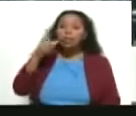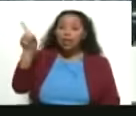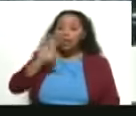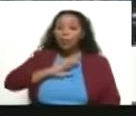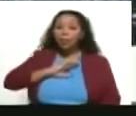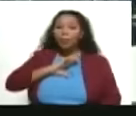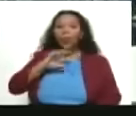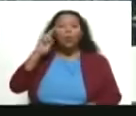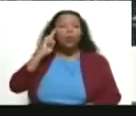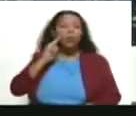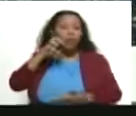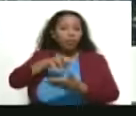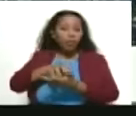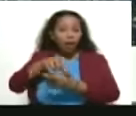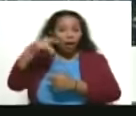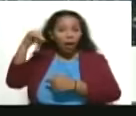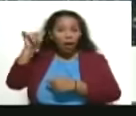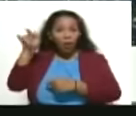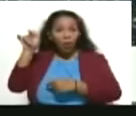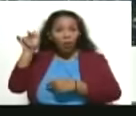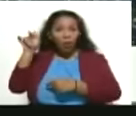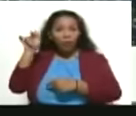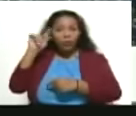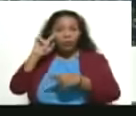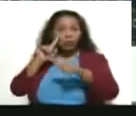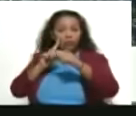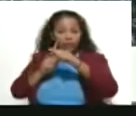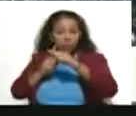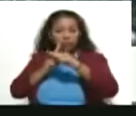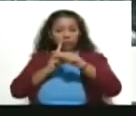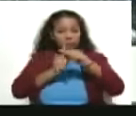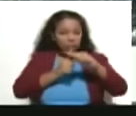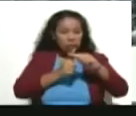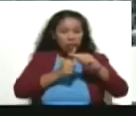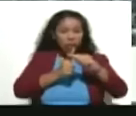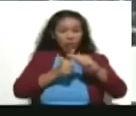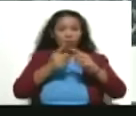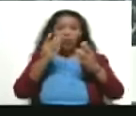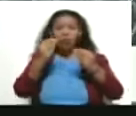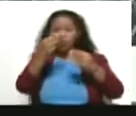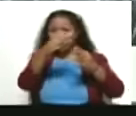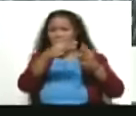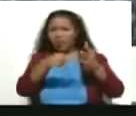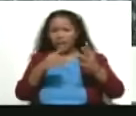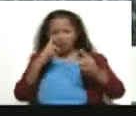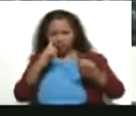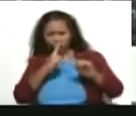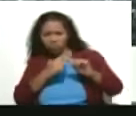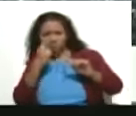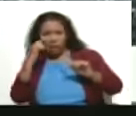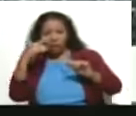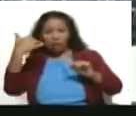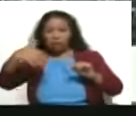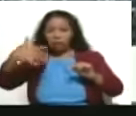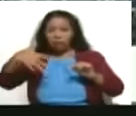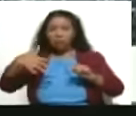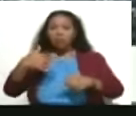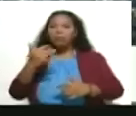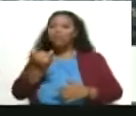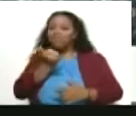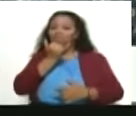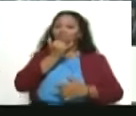Ha detallado también que se han detectado elementos de investigación criminalística y se ha